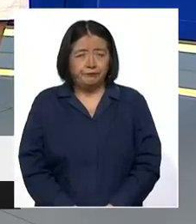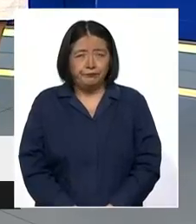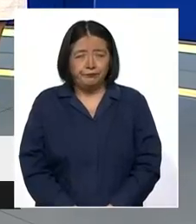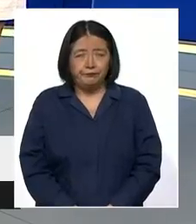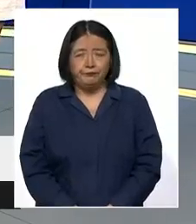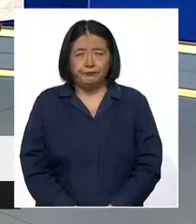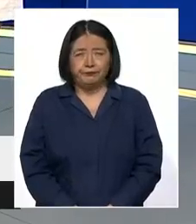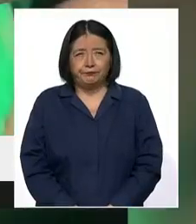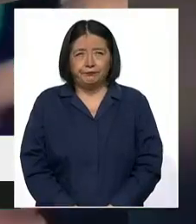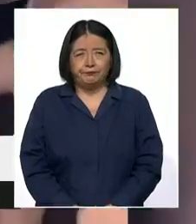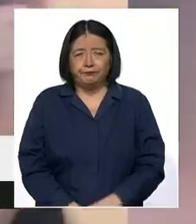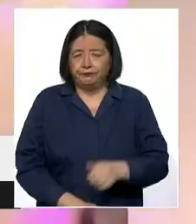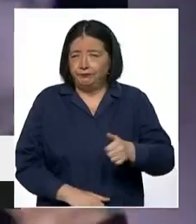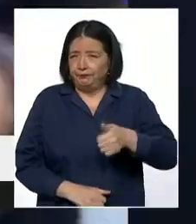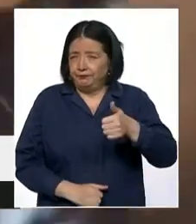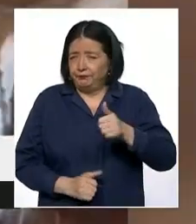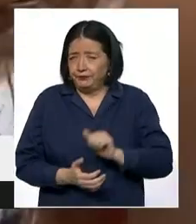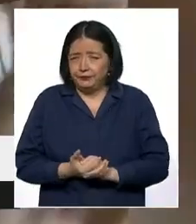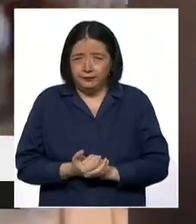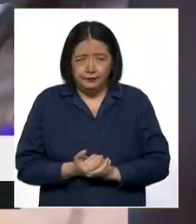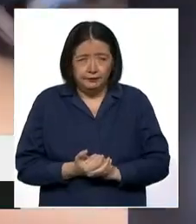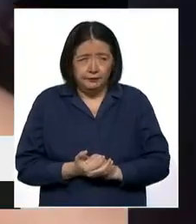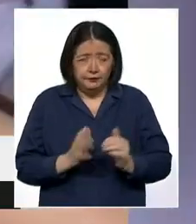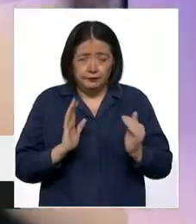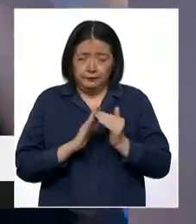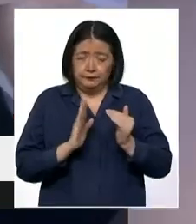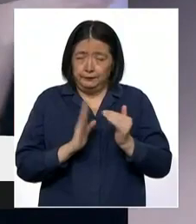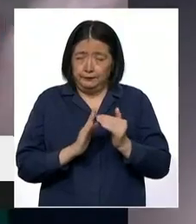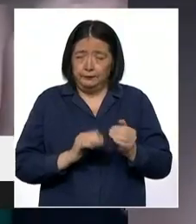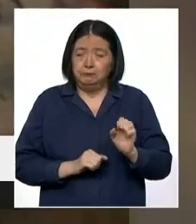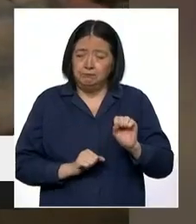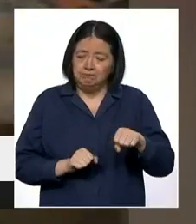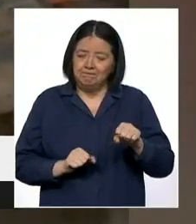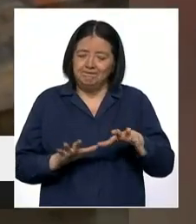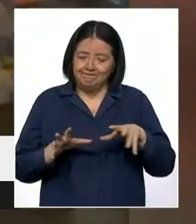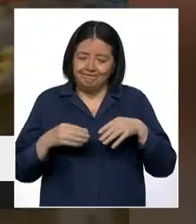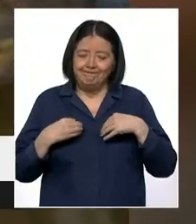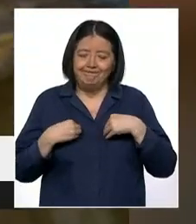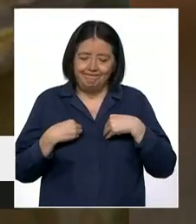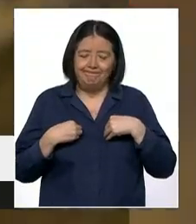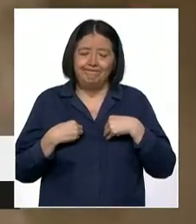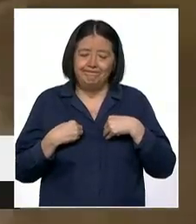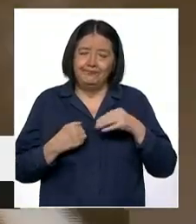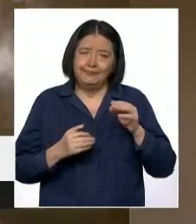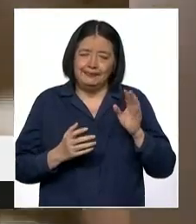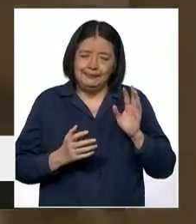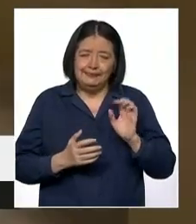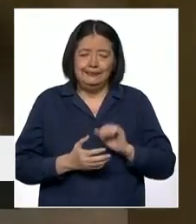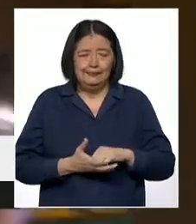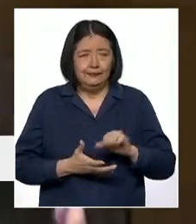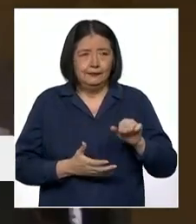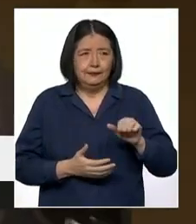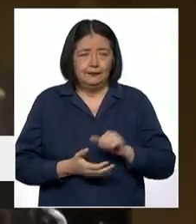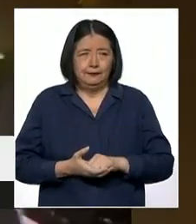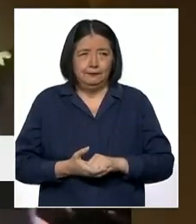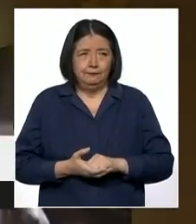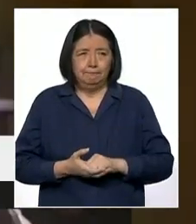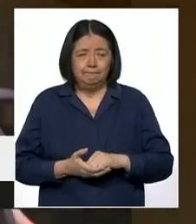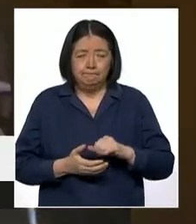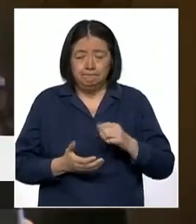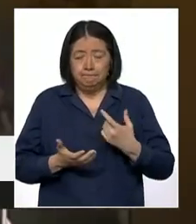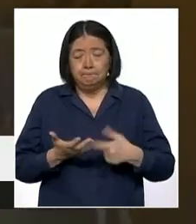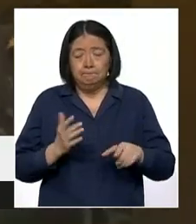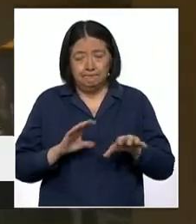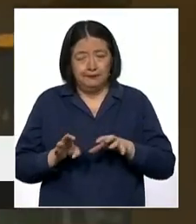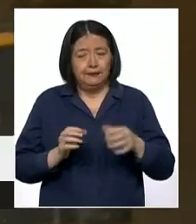Así es, el dueño preliminarmente está aceptando que efectivamente, evidentemente, el evento se ha